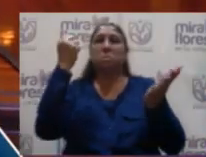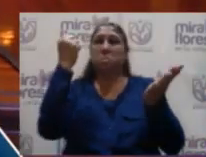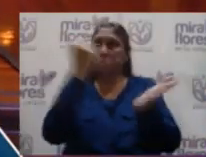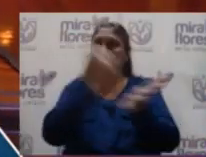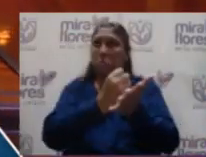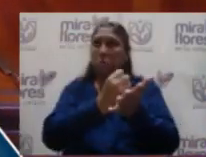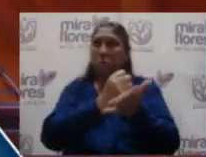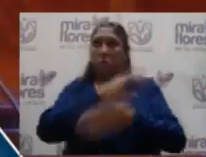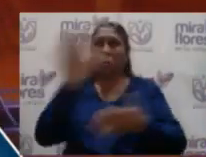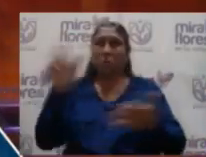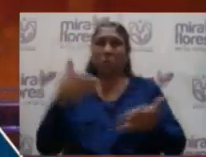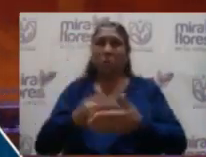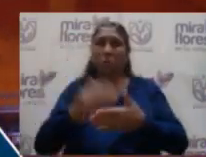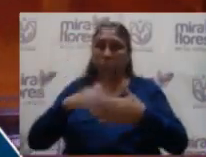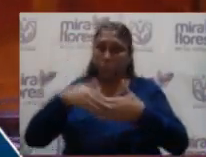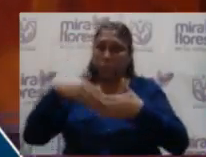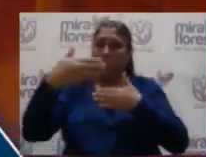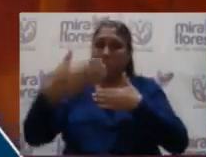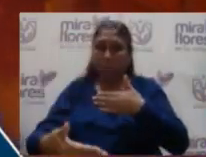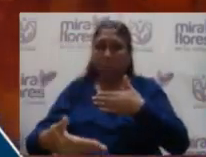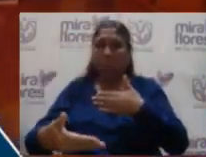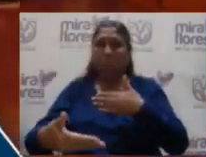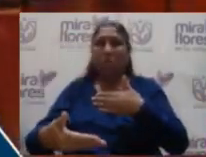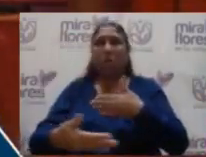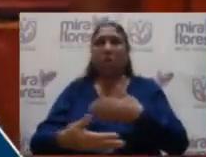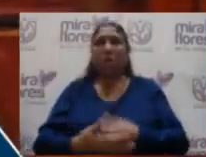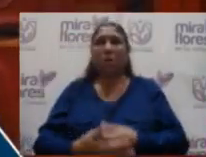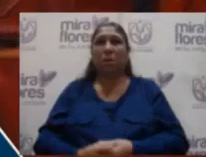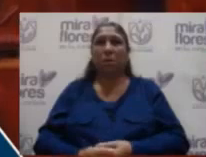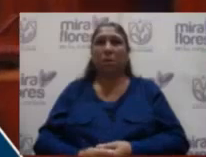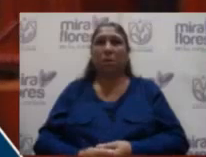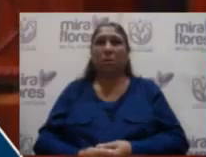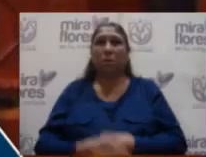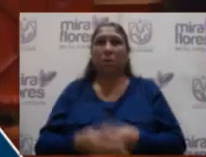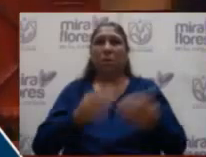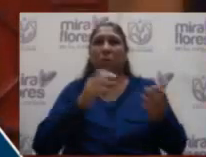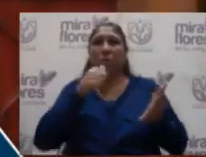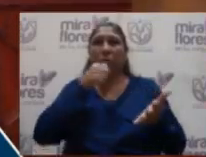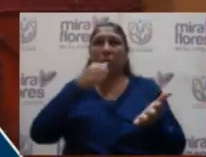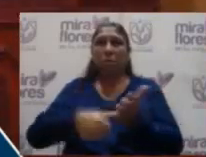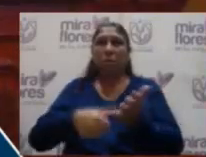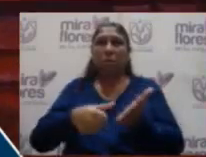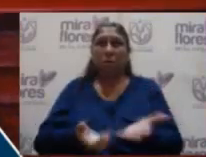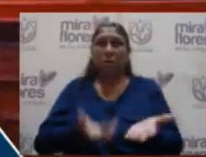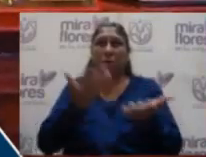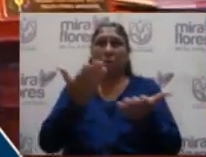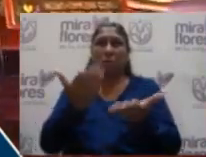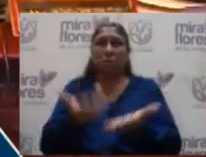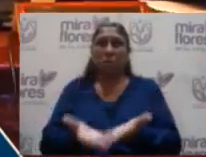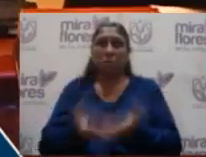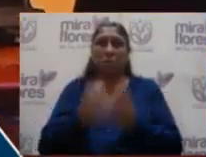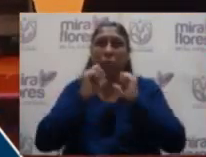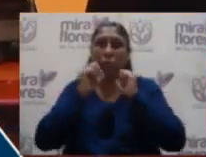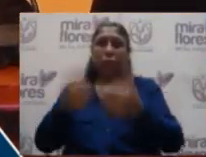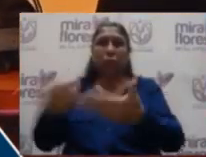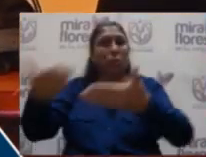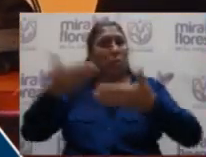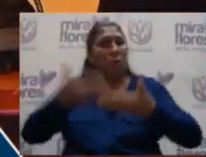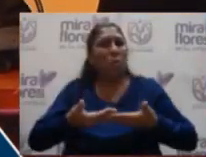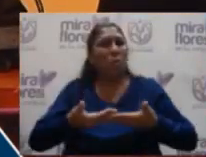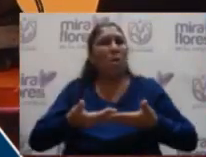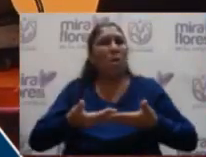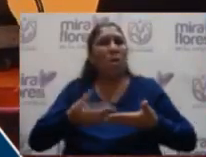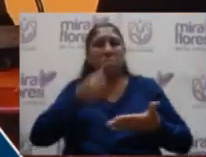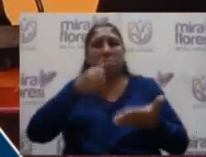unanimidad. Muchísimas gracias. Siguiente punto, por favor. Estación despacho. Señor alcalde, la Secretaría General ha recibido una